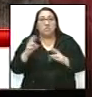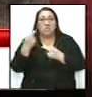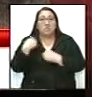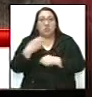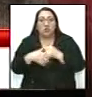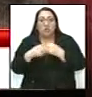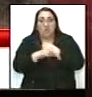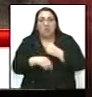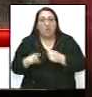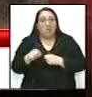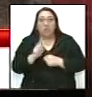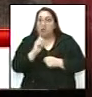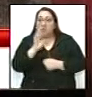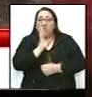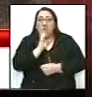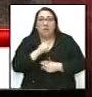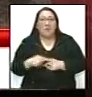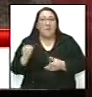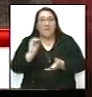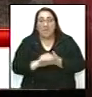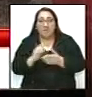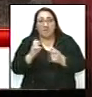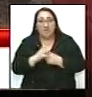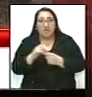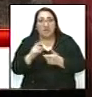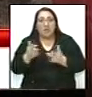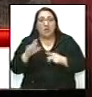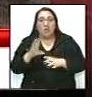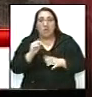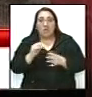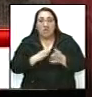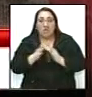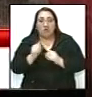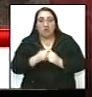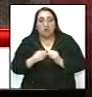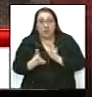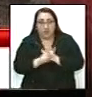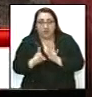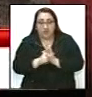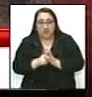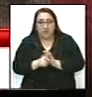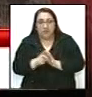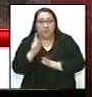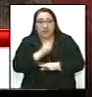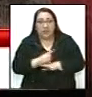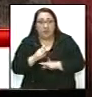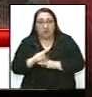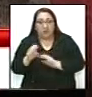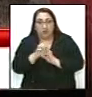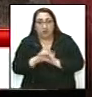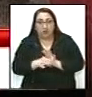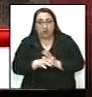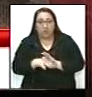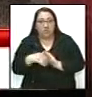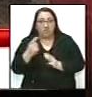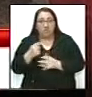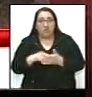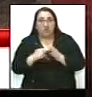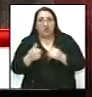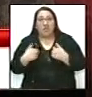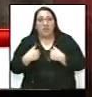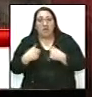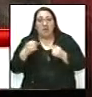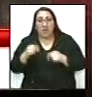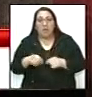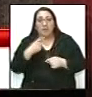tampoco se está abordando. Y lo que es más grave, cuando se quiere a través de una ley de desarrollo constitucional, simplemente van a tener